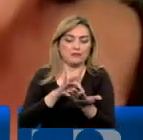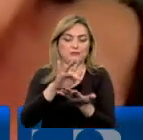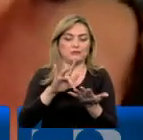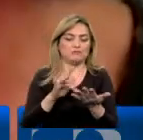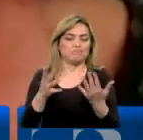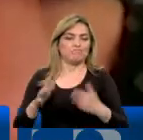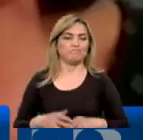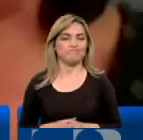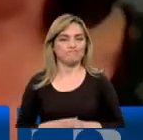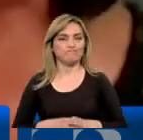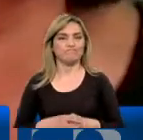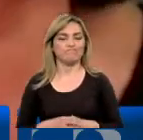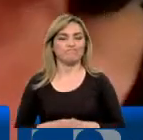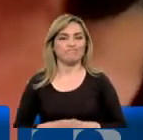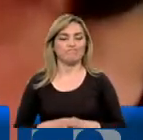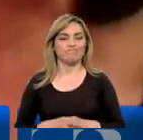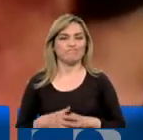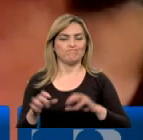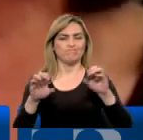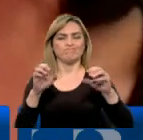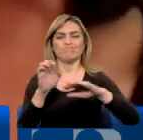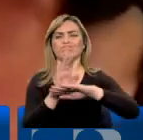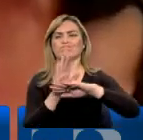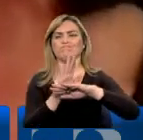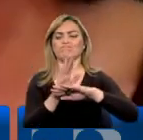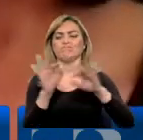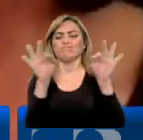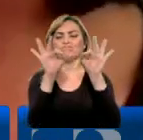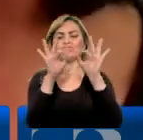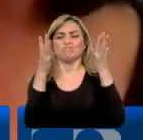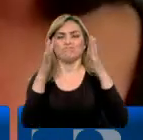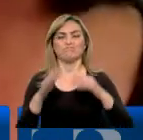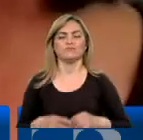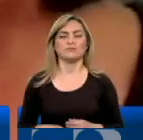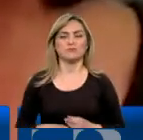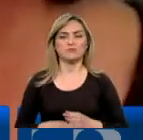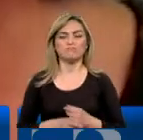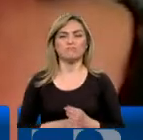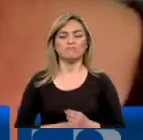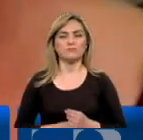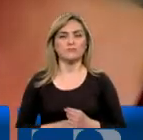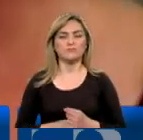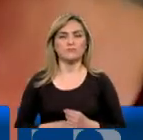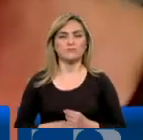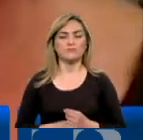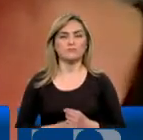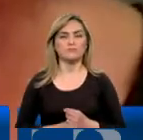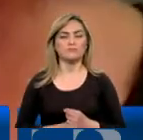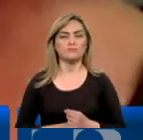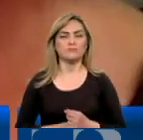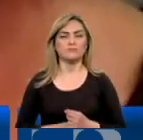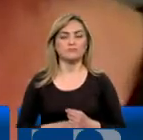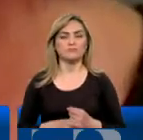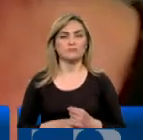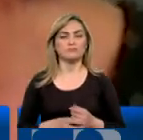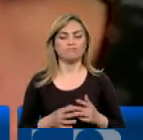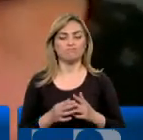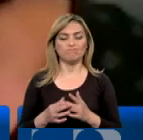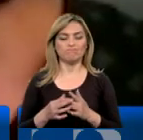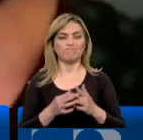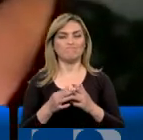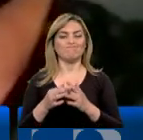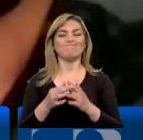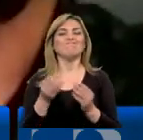veces ni a radio y televisión porque no tienen electricidad a veces. Entonces hemos repartido todas las guías de qué deben hacer,